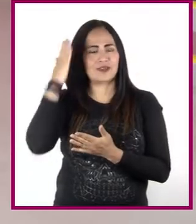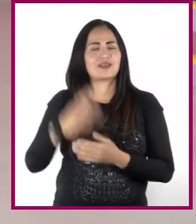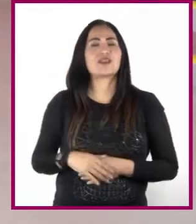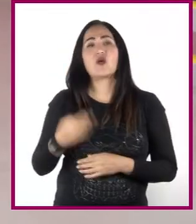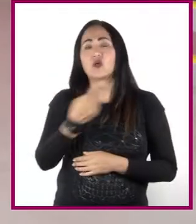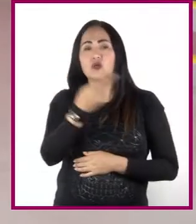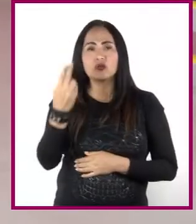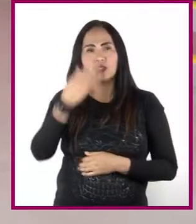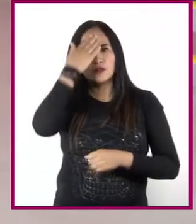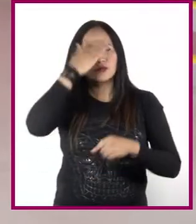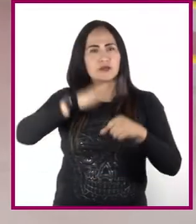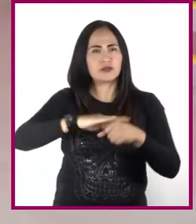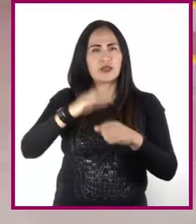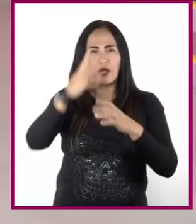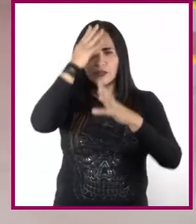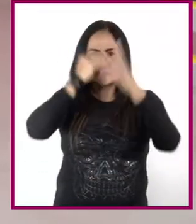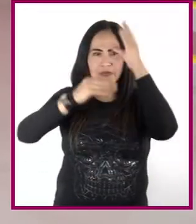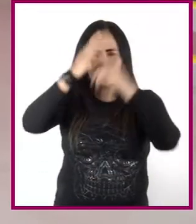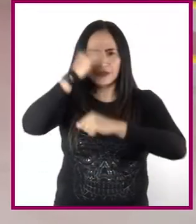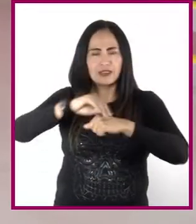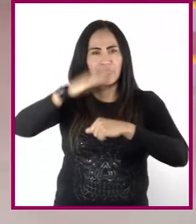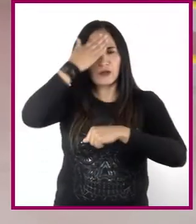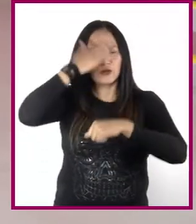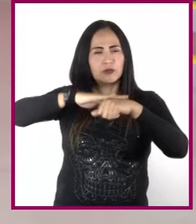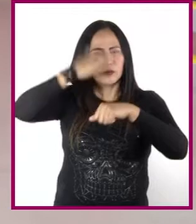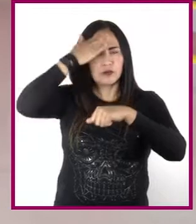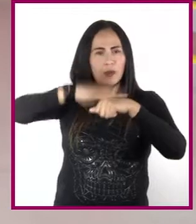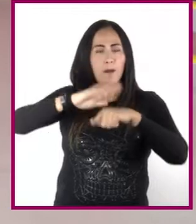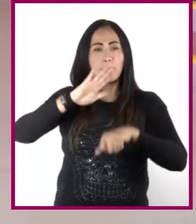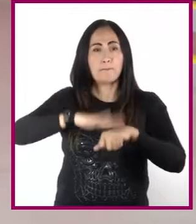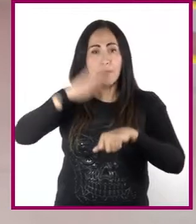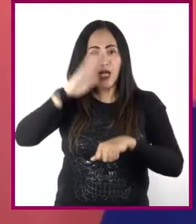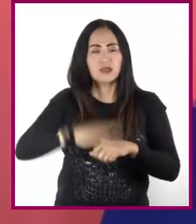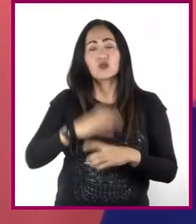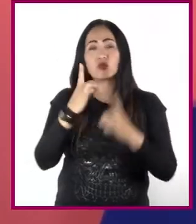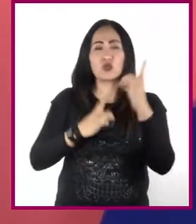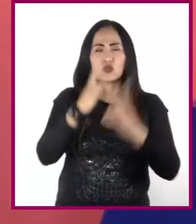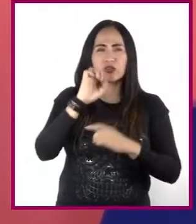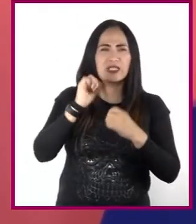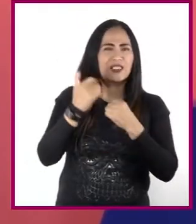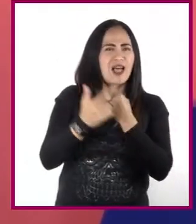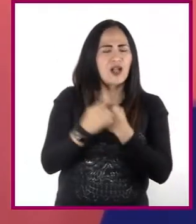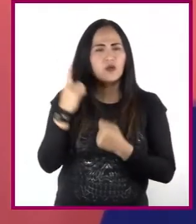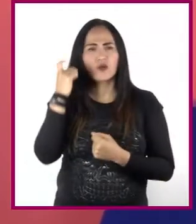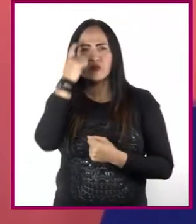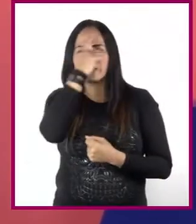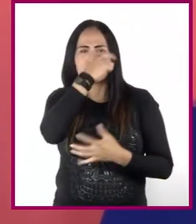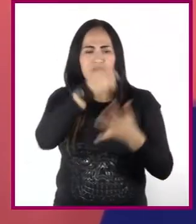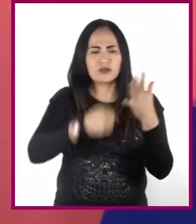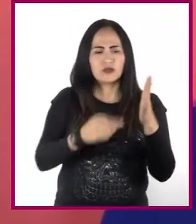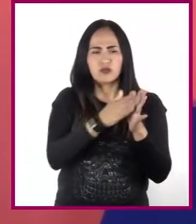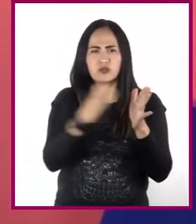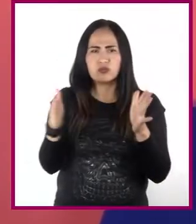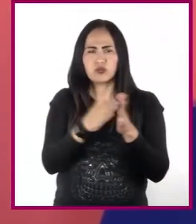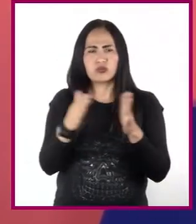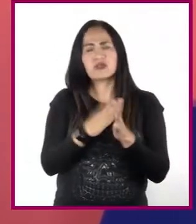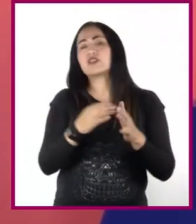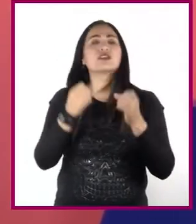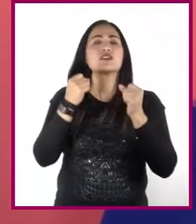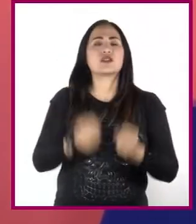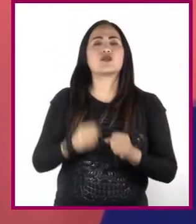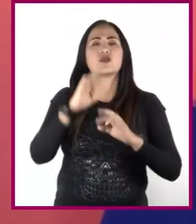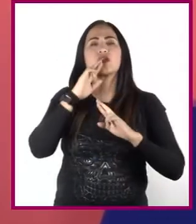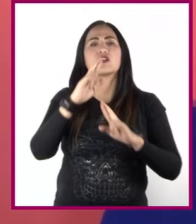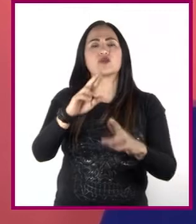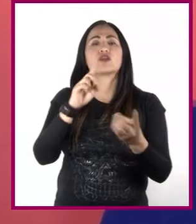lo que vean es para reforzar su conocimiento, así que las dudas, inquietudes o dificultades que surjan seguramente